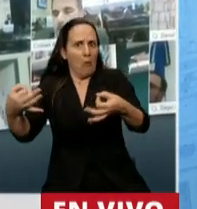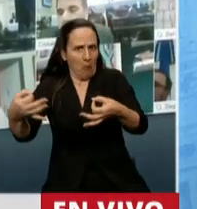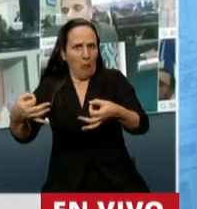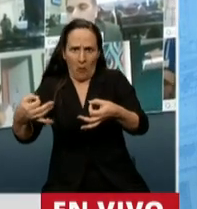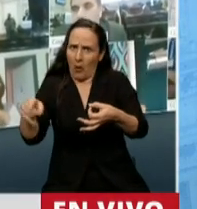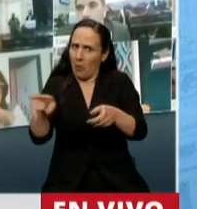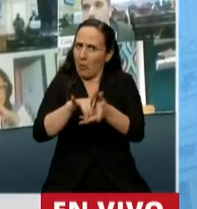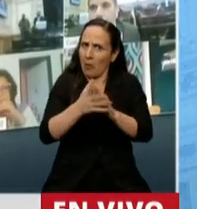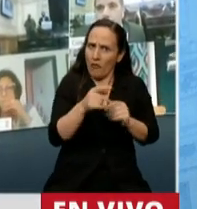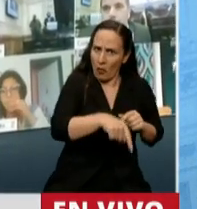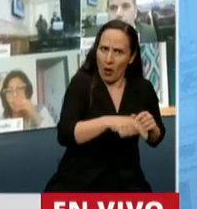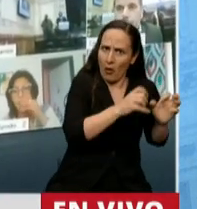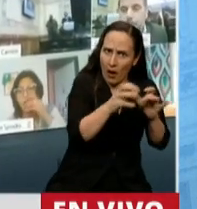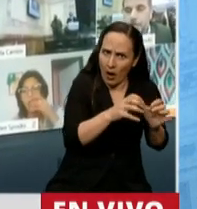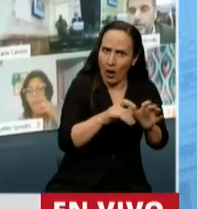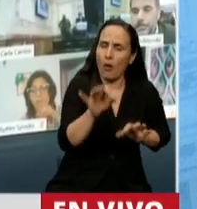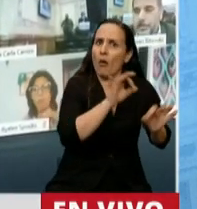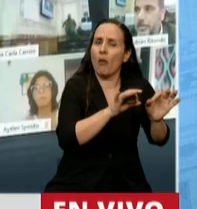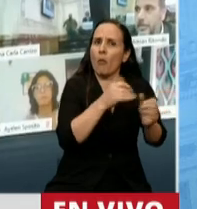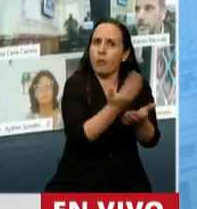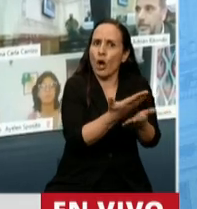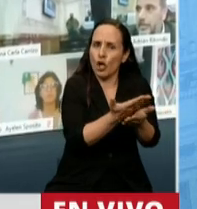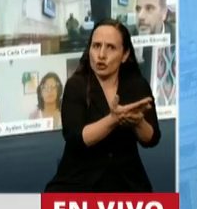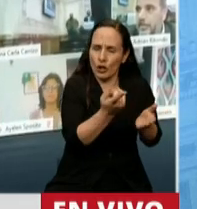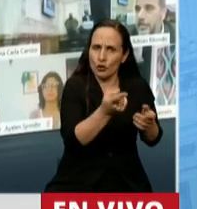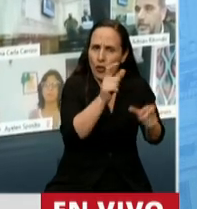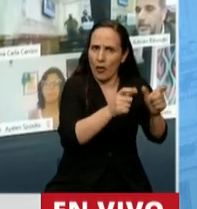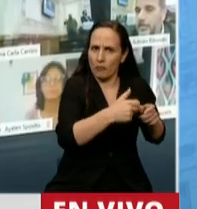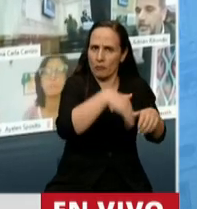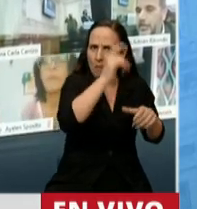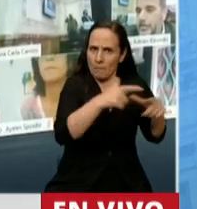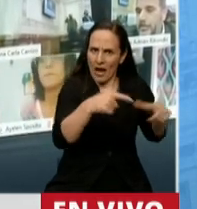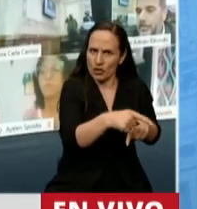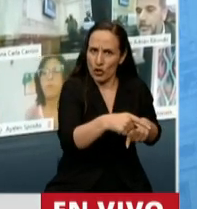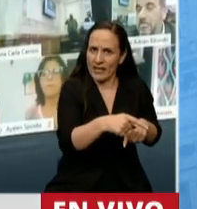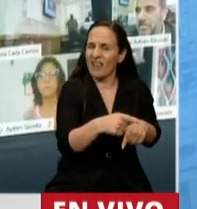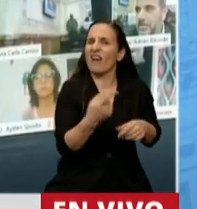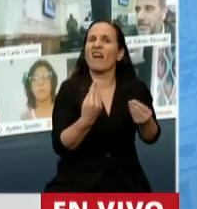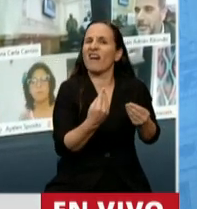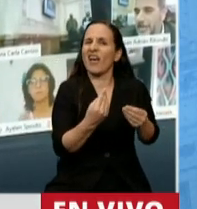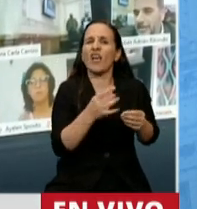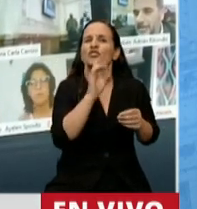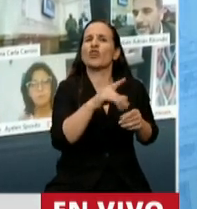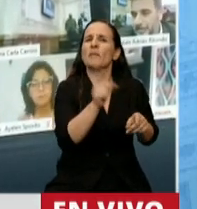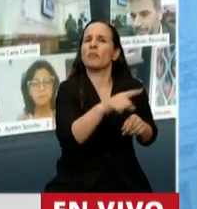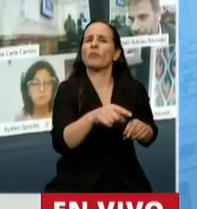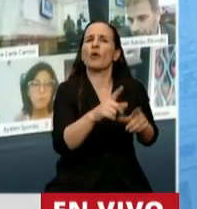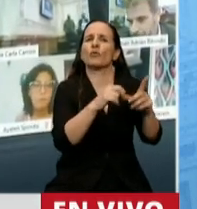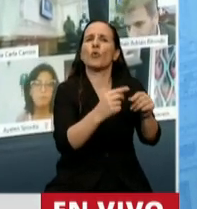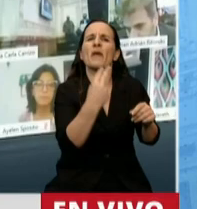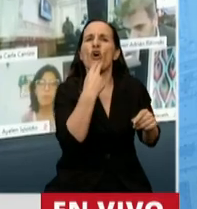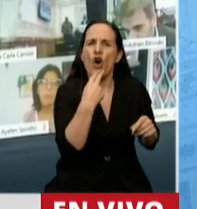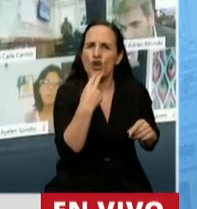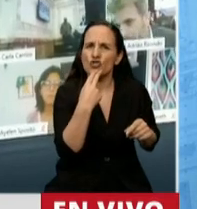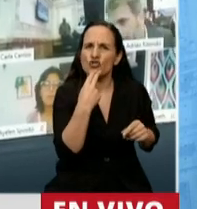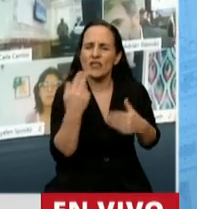acaba como el que estamos discutiendo que esté el proyecto de la mayoría instruye nada más que el artículo 11 en